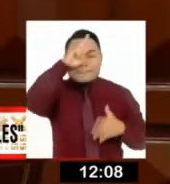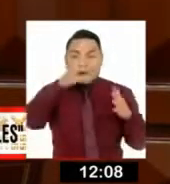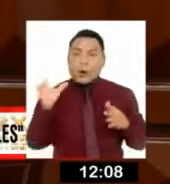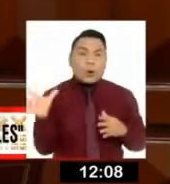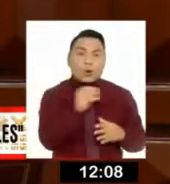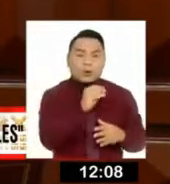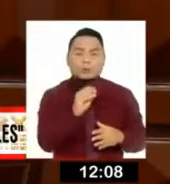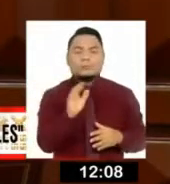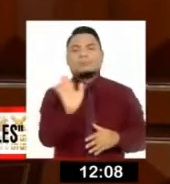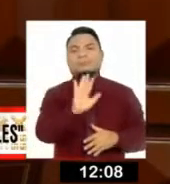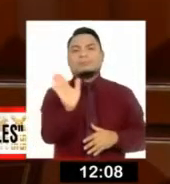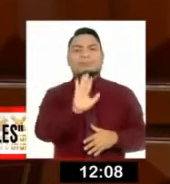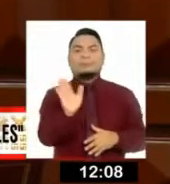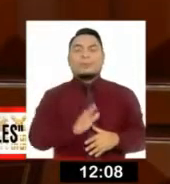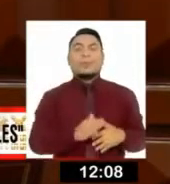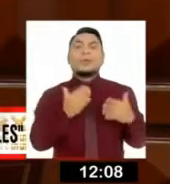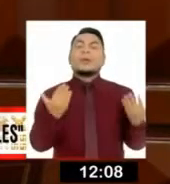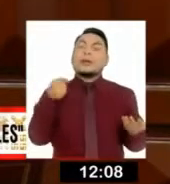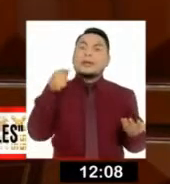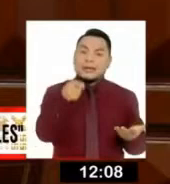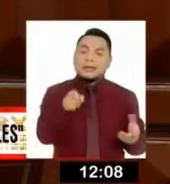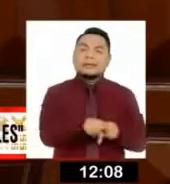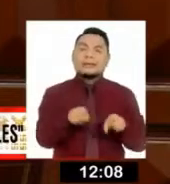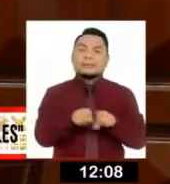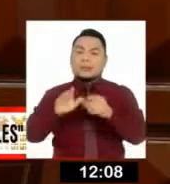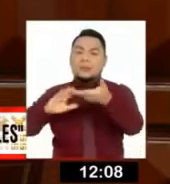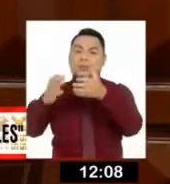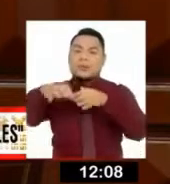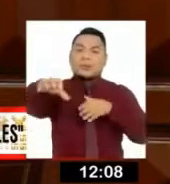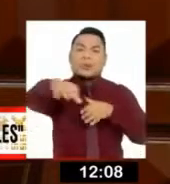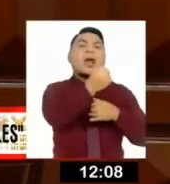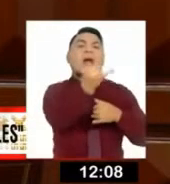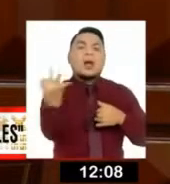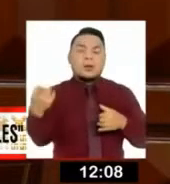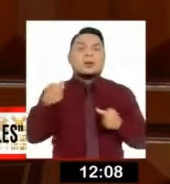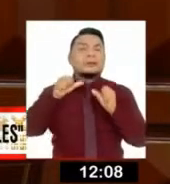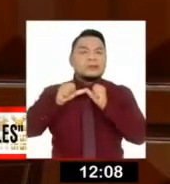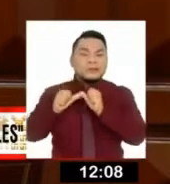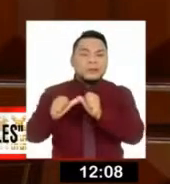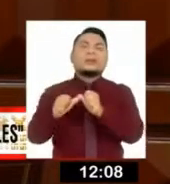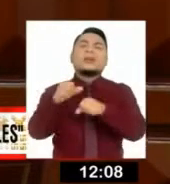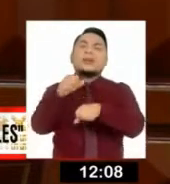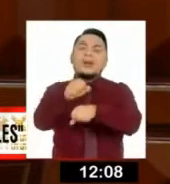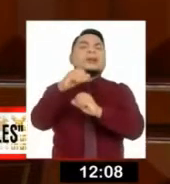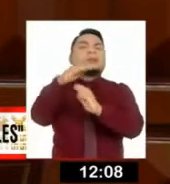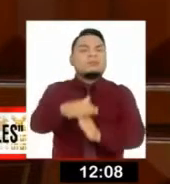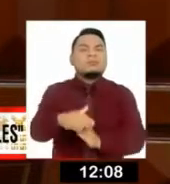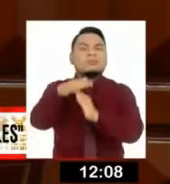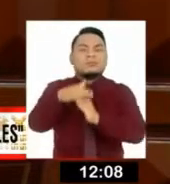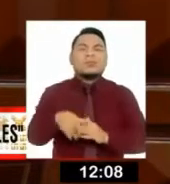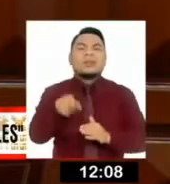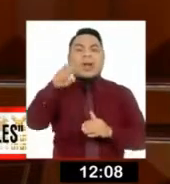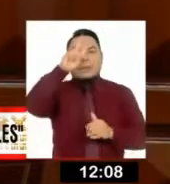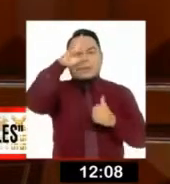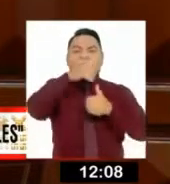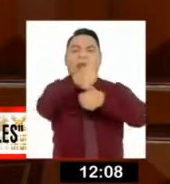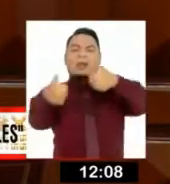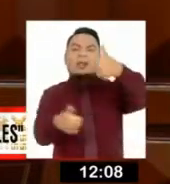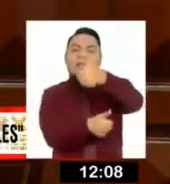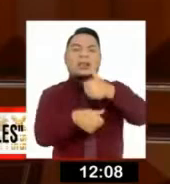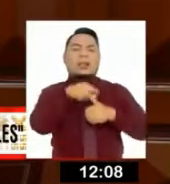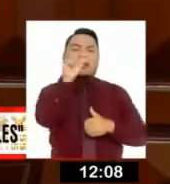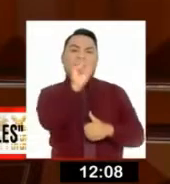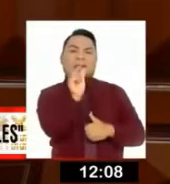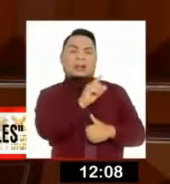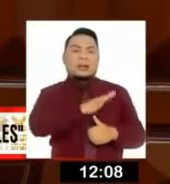peruanos. Los denominados aborígenes continuaron siendo explotados como ciudadanos de segunda categoría para